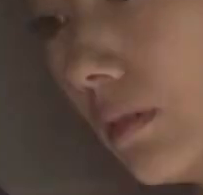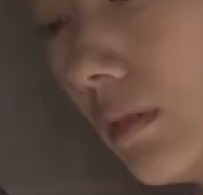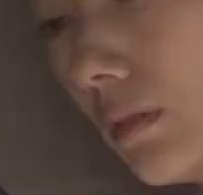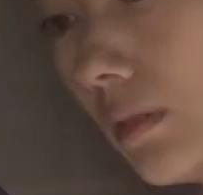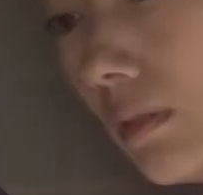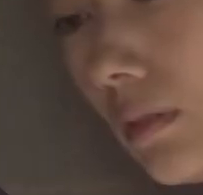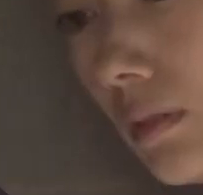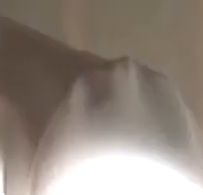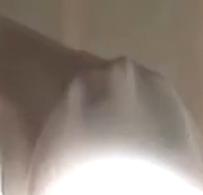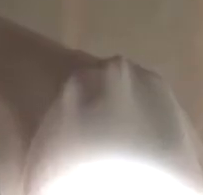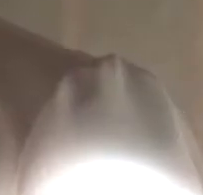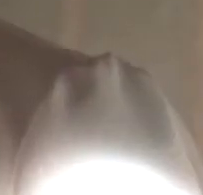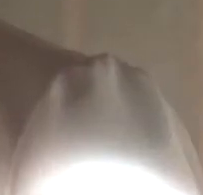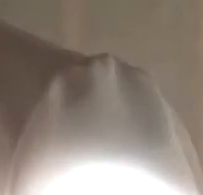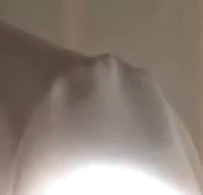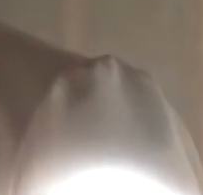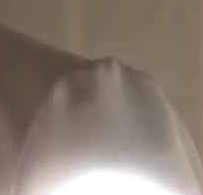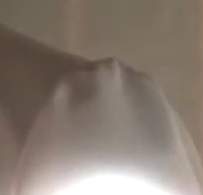¿Eh?